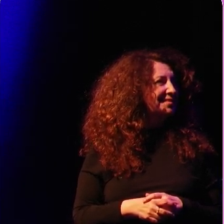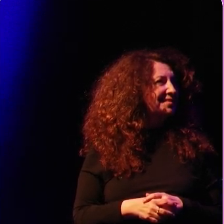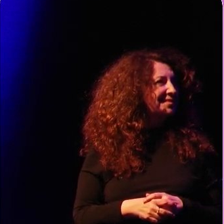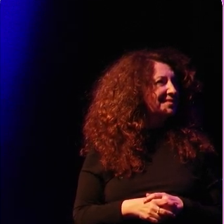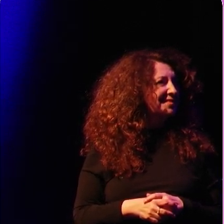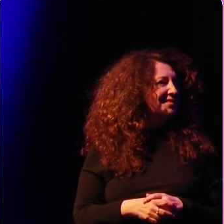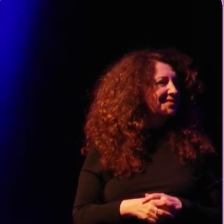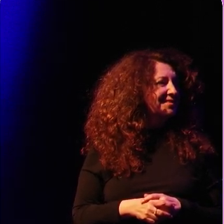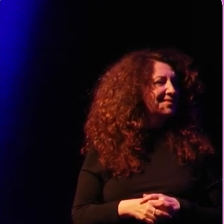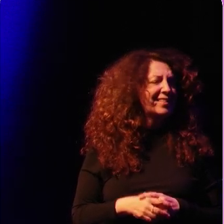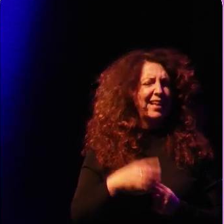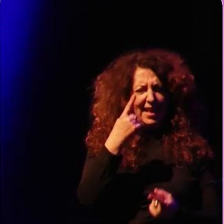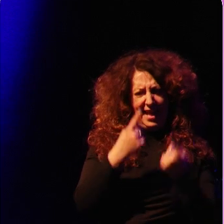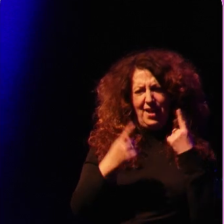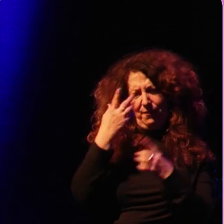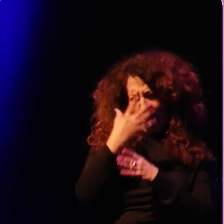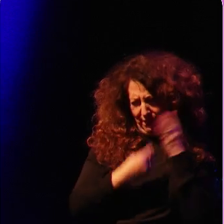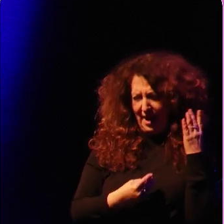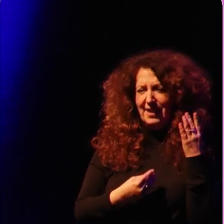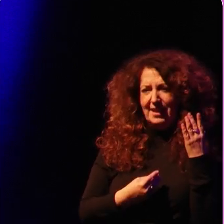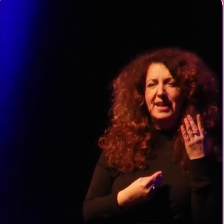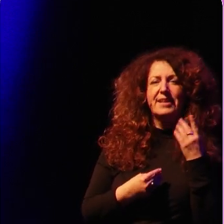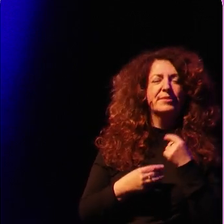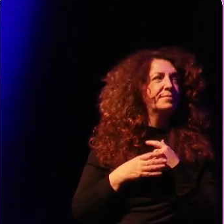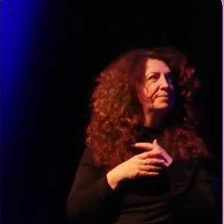Si es verdad que falla, en algunos casos.